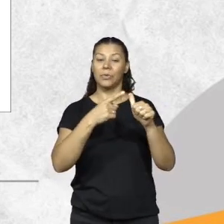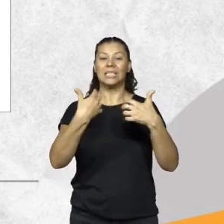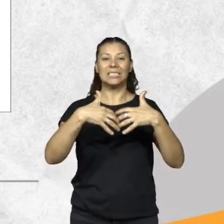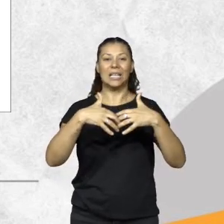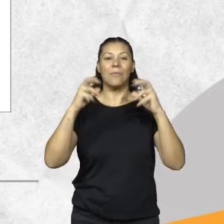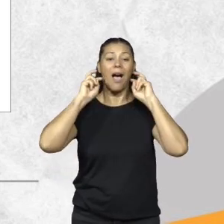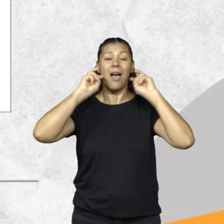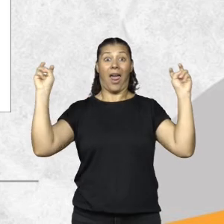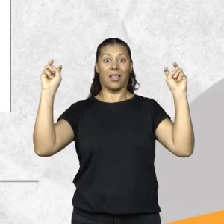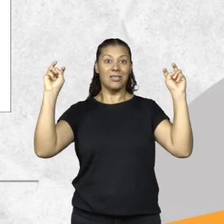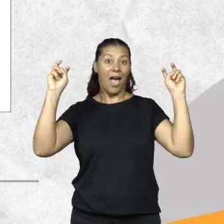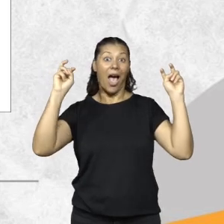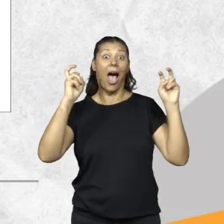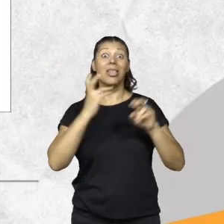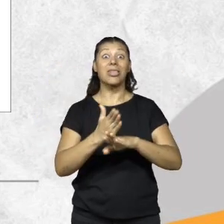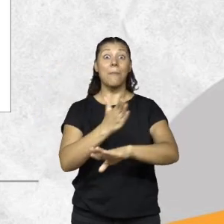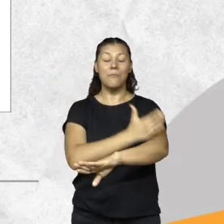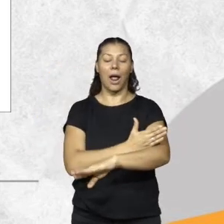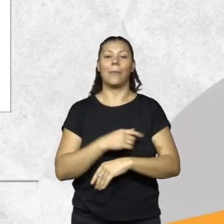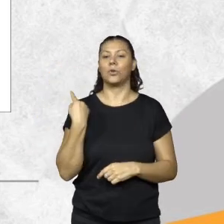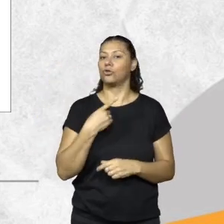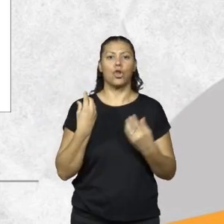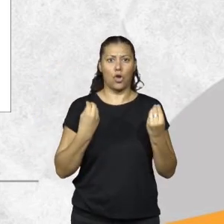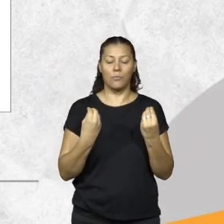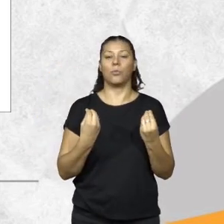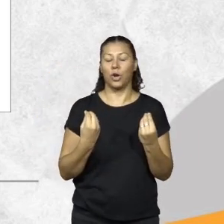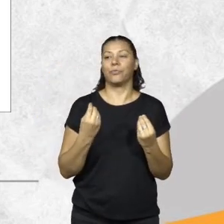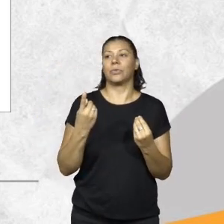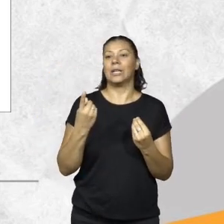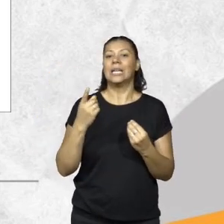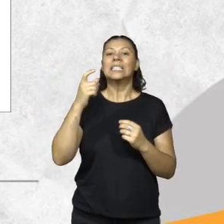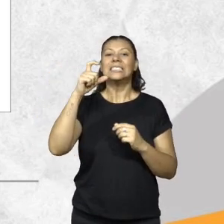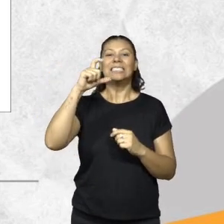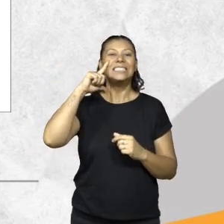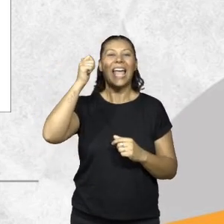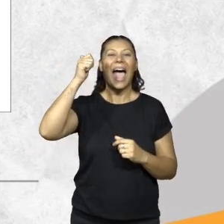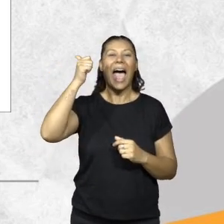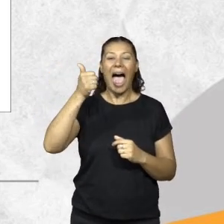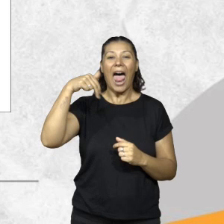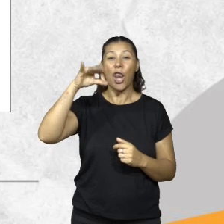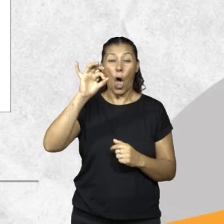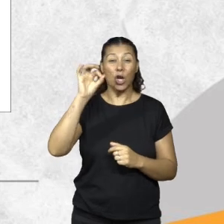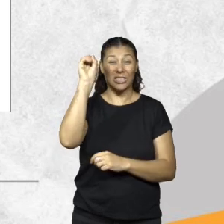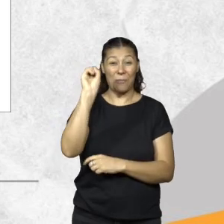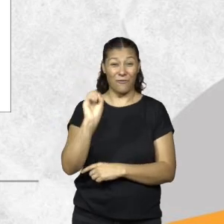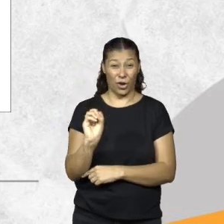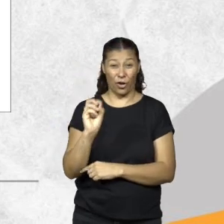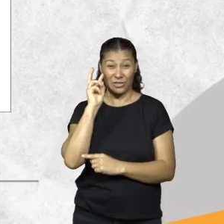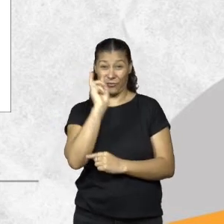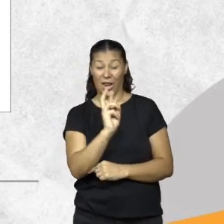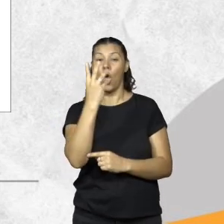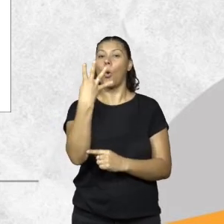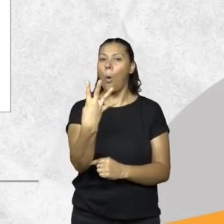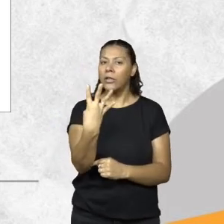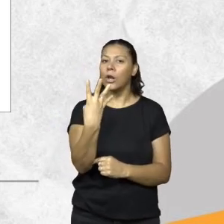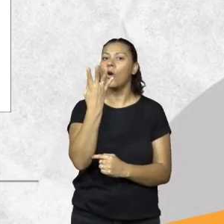nosotros lo hemos estructurado de la siguiente manera. Para poder tener ese cianosemáforo que ustedes ven ahí abajo, son los 4 colores que se